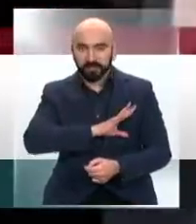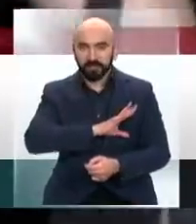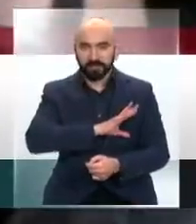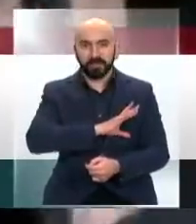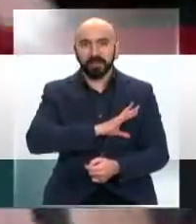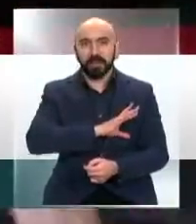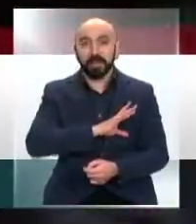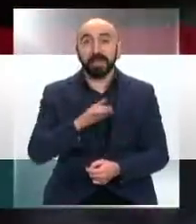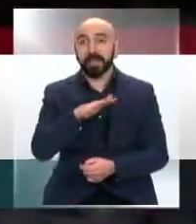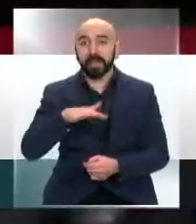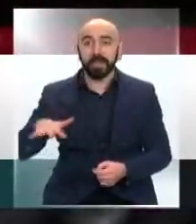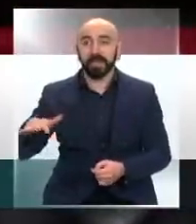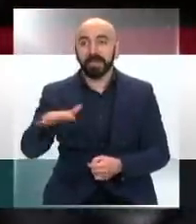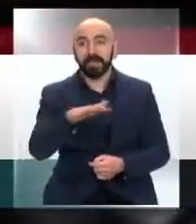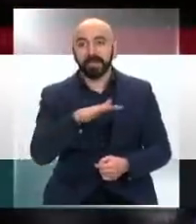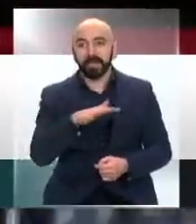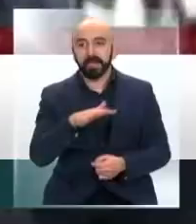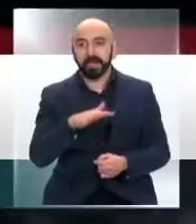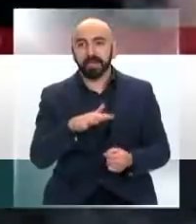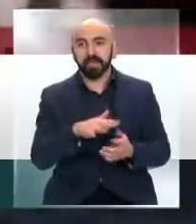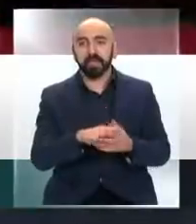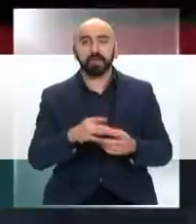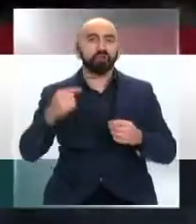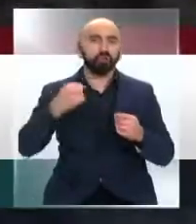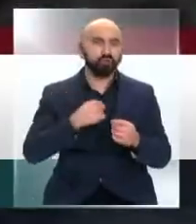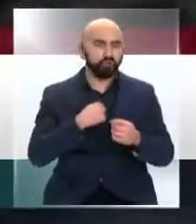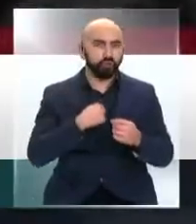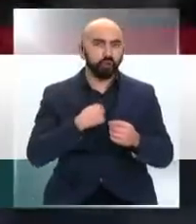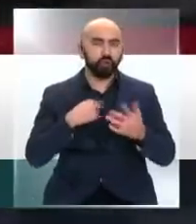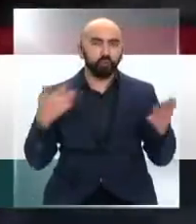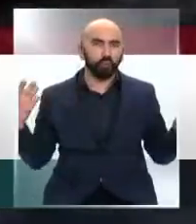que lleva tanto tiempo,